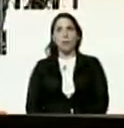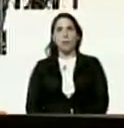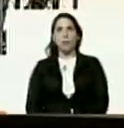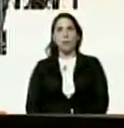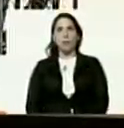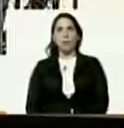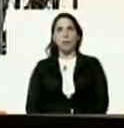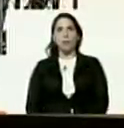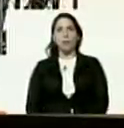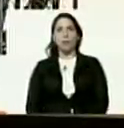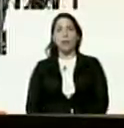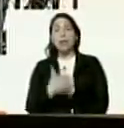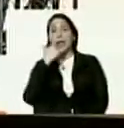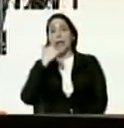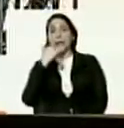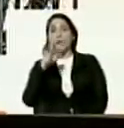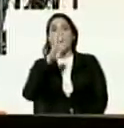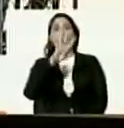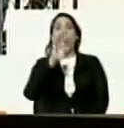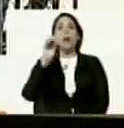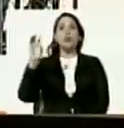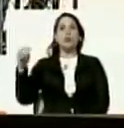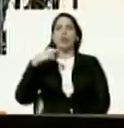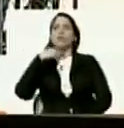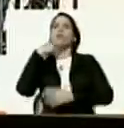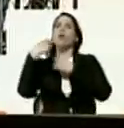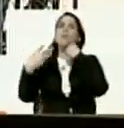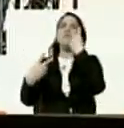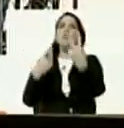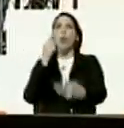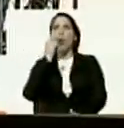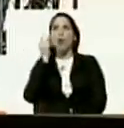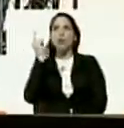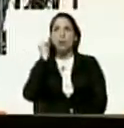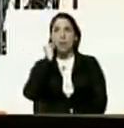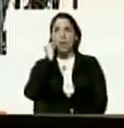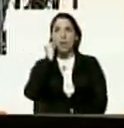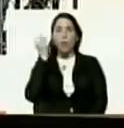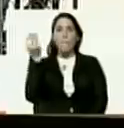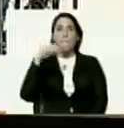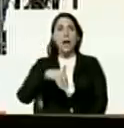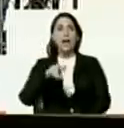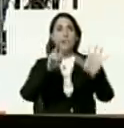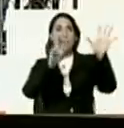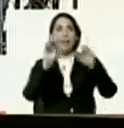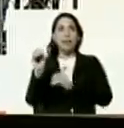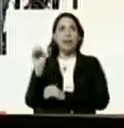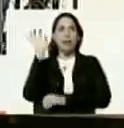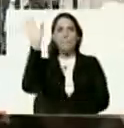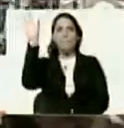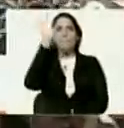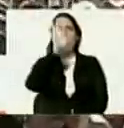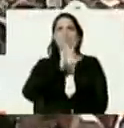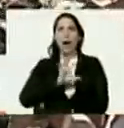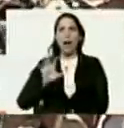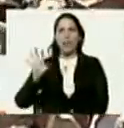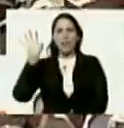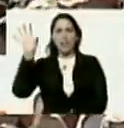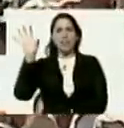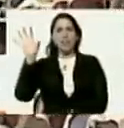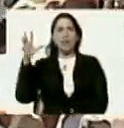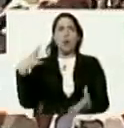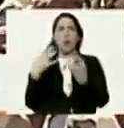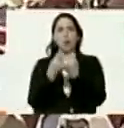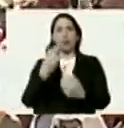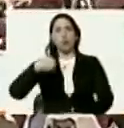los casi 400 delegados y delegadas de más de 70 países que están aquí con